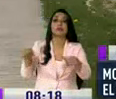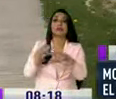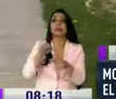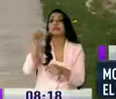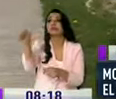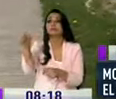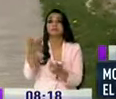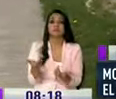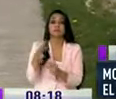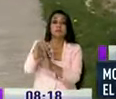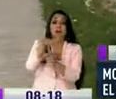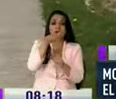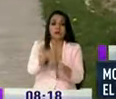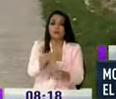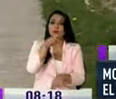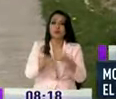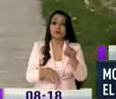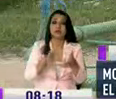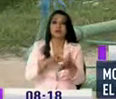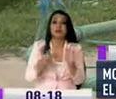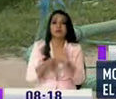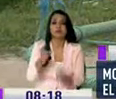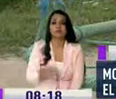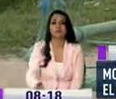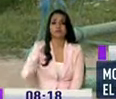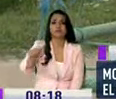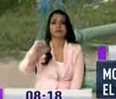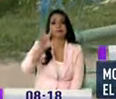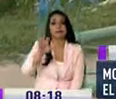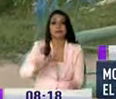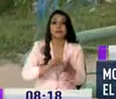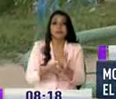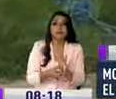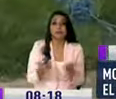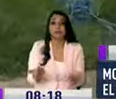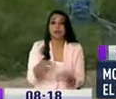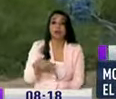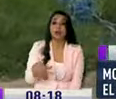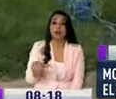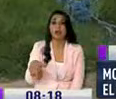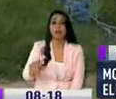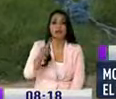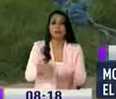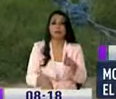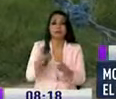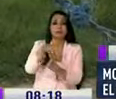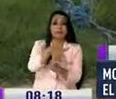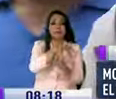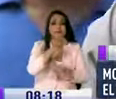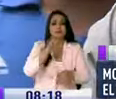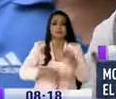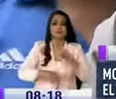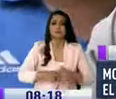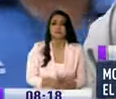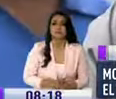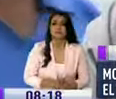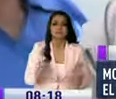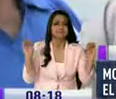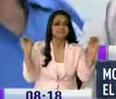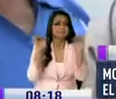recreación. Lastimosamente, eso implica un viaje de más de 30 minutos, pues su parque está destruido. No han dado